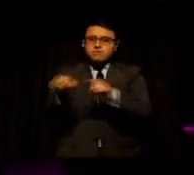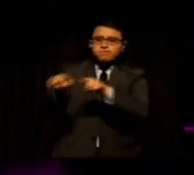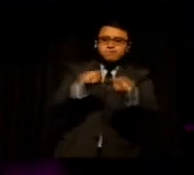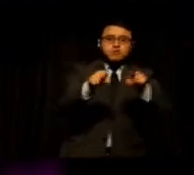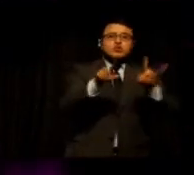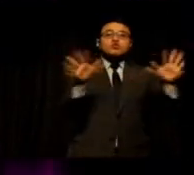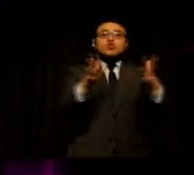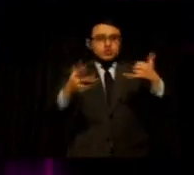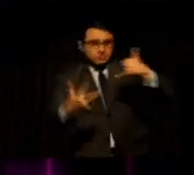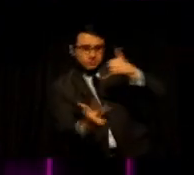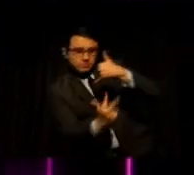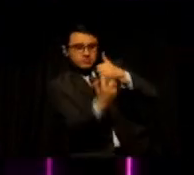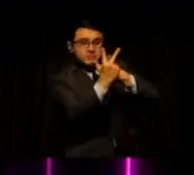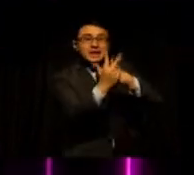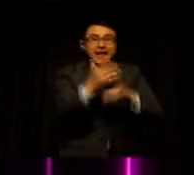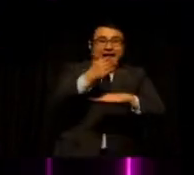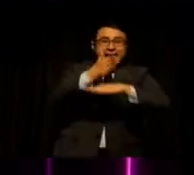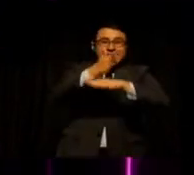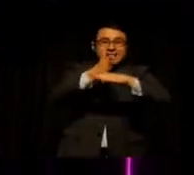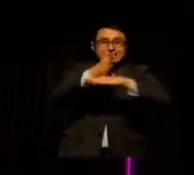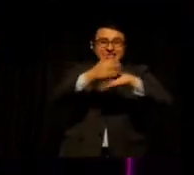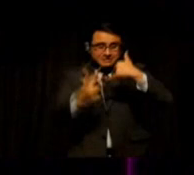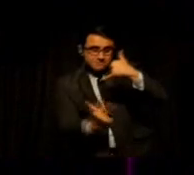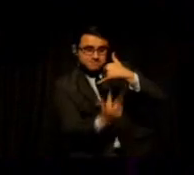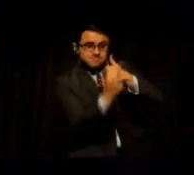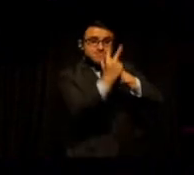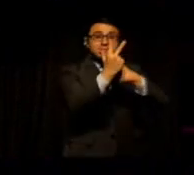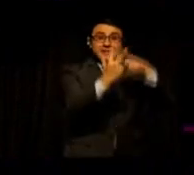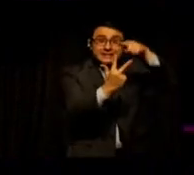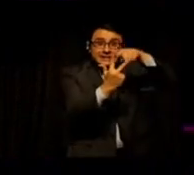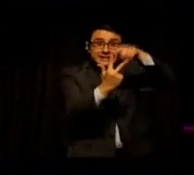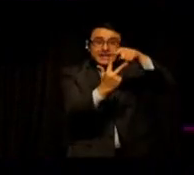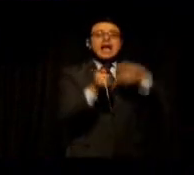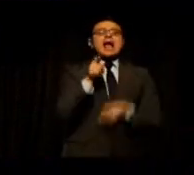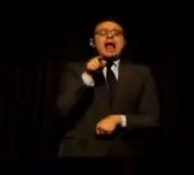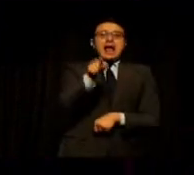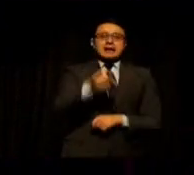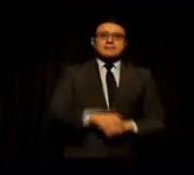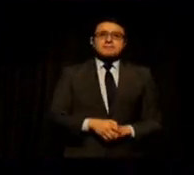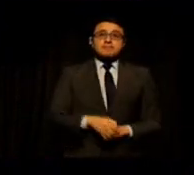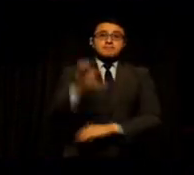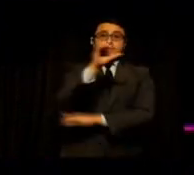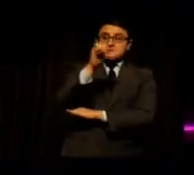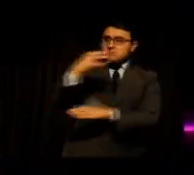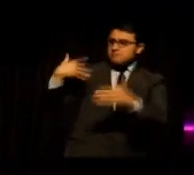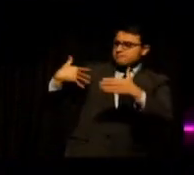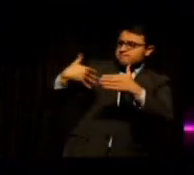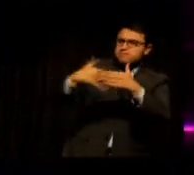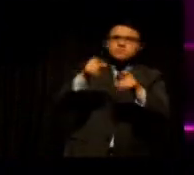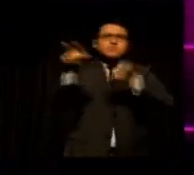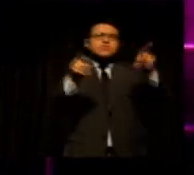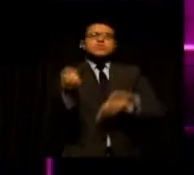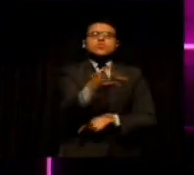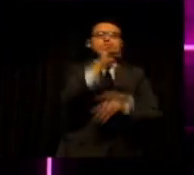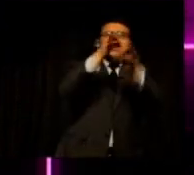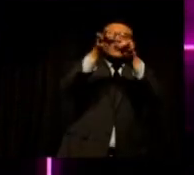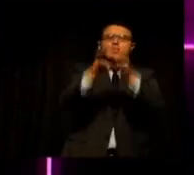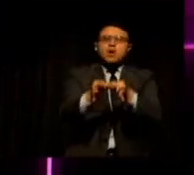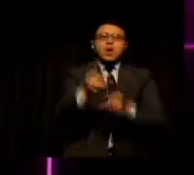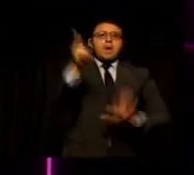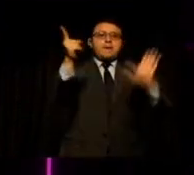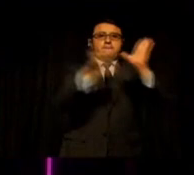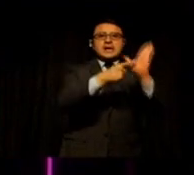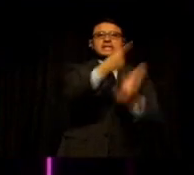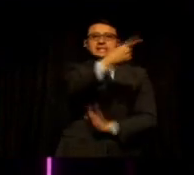cordillera central hoy nosotros tenemos un país que tiene más de 1100 municipios pero sobre todo